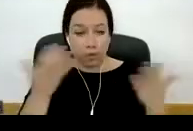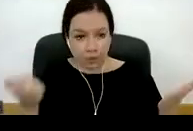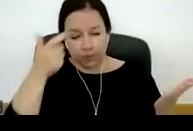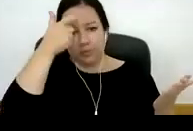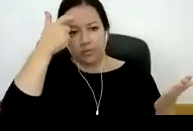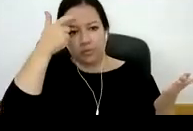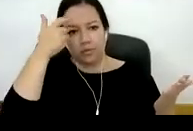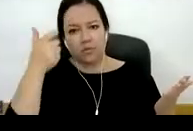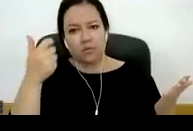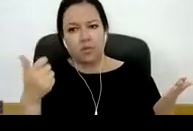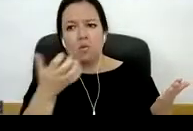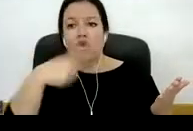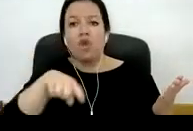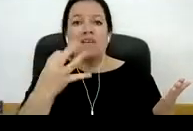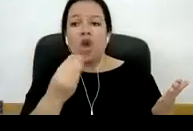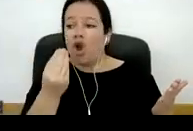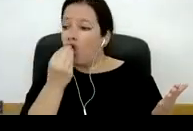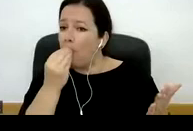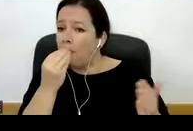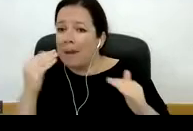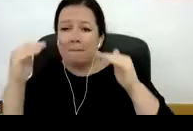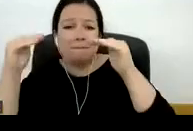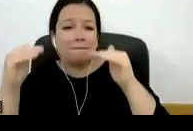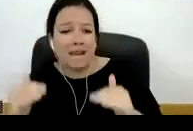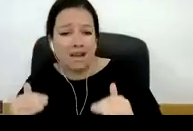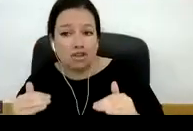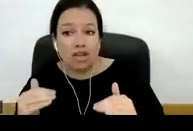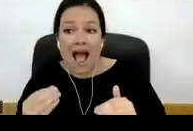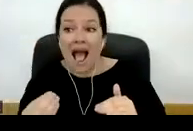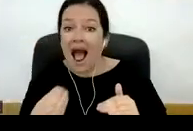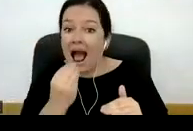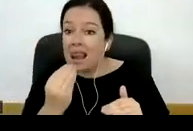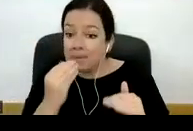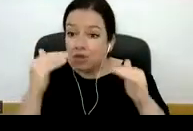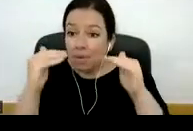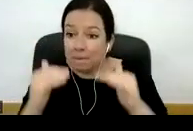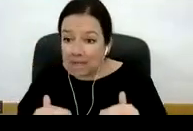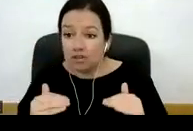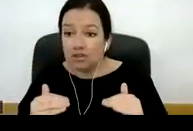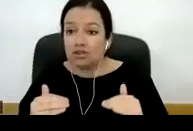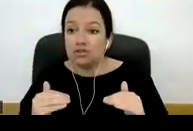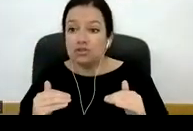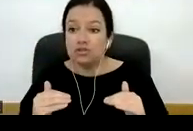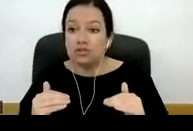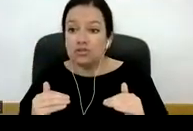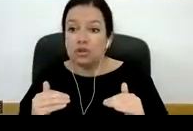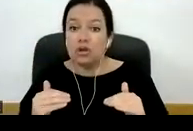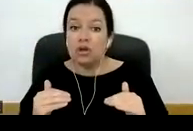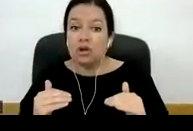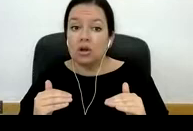a necesitar comer menos. Por lo tanto, vamos a tener menos alimentos, menos oportunidades, entre comillas,